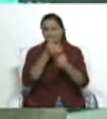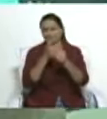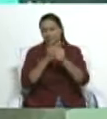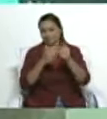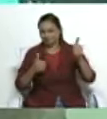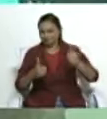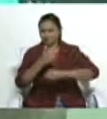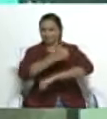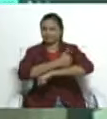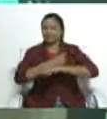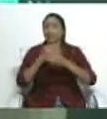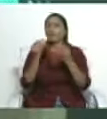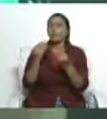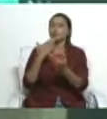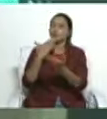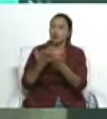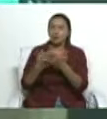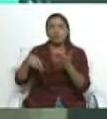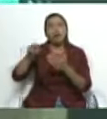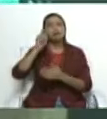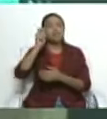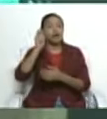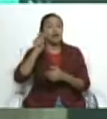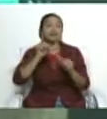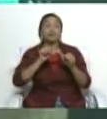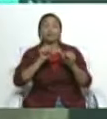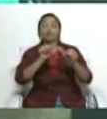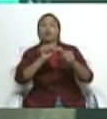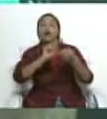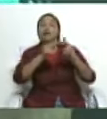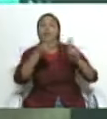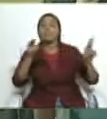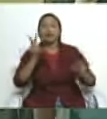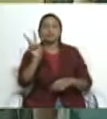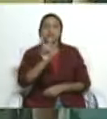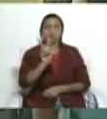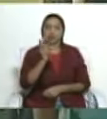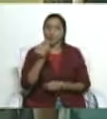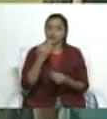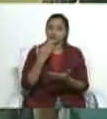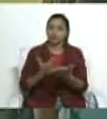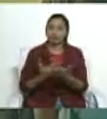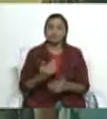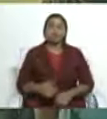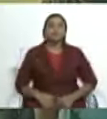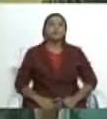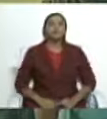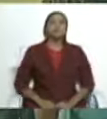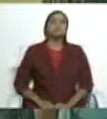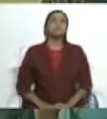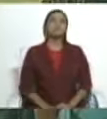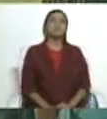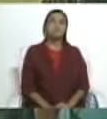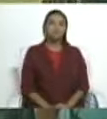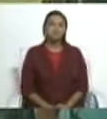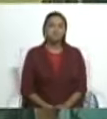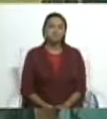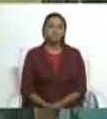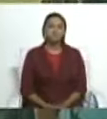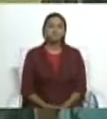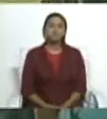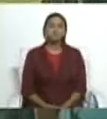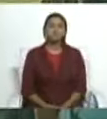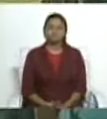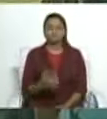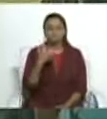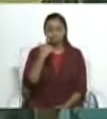de lograr mantener la paz en nuestra Venezuela. Muchas gracias. Bien, era la intervención de Juan Carlos Alvarado, quien ha